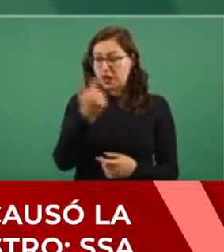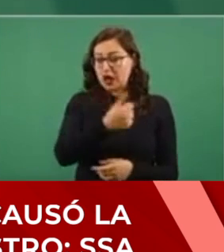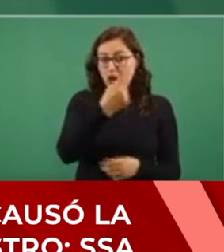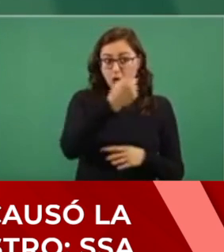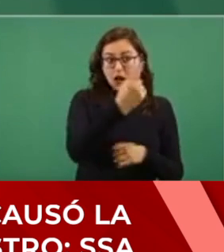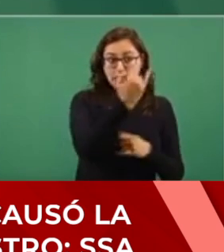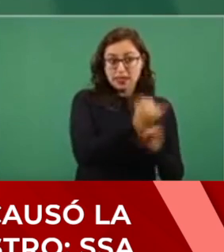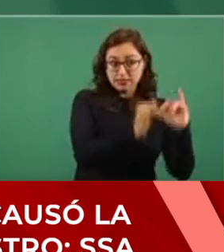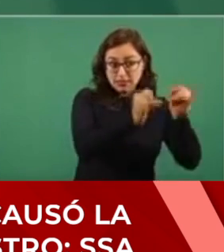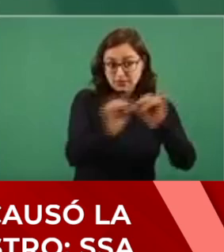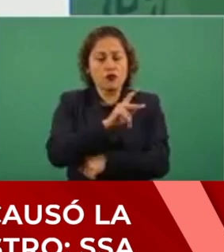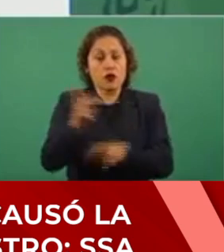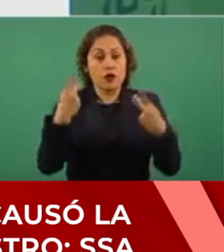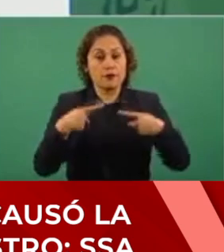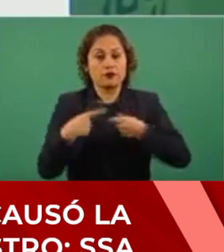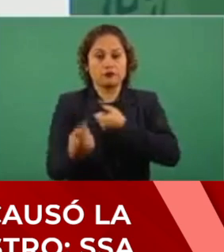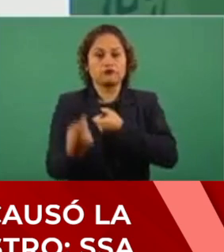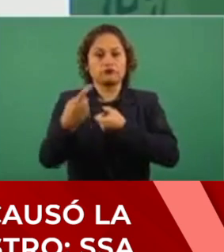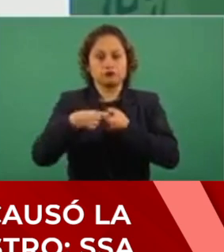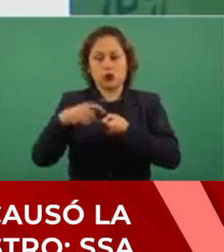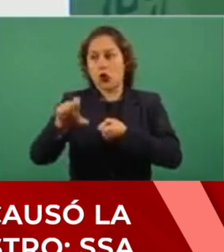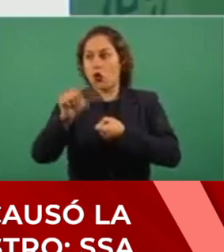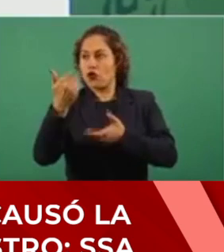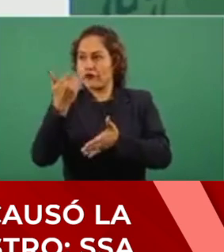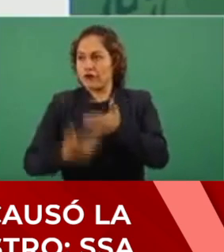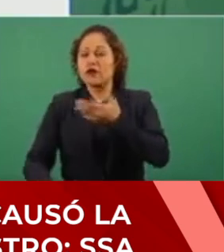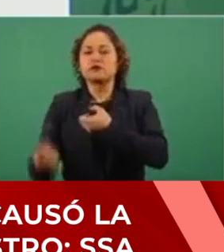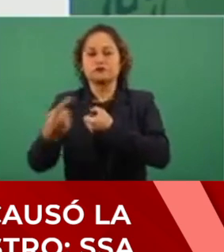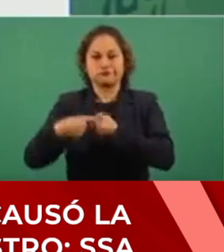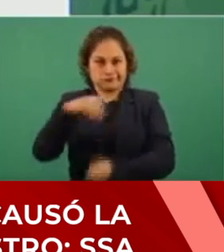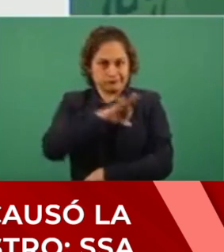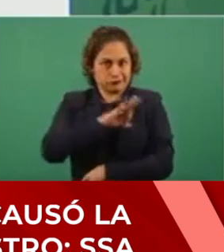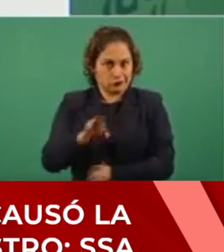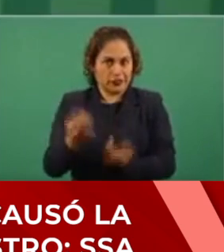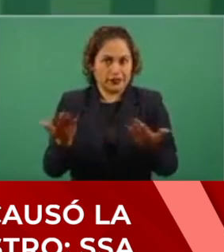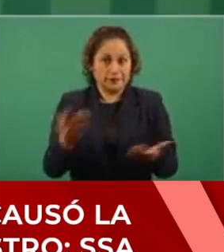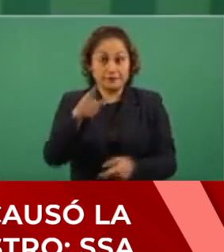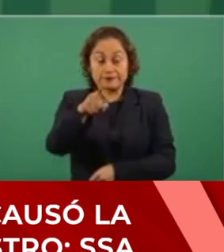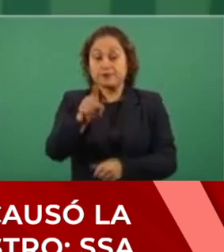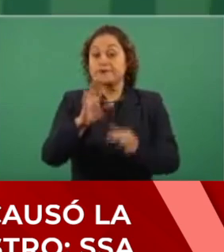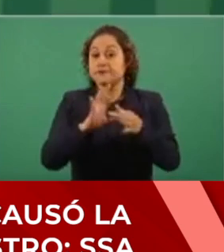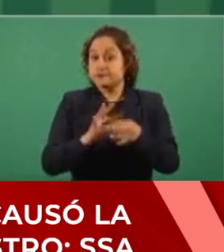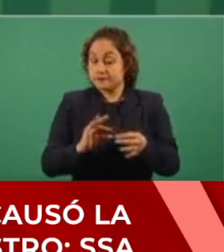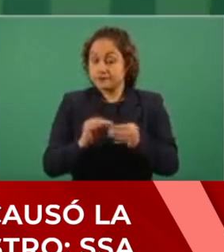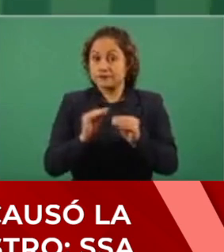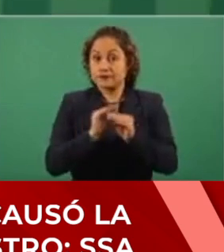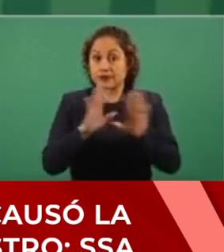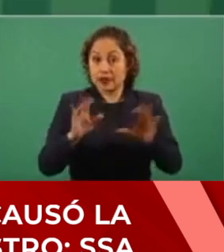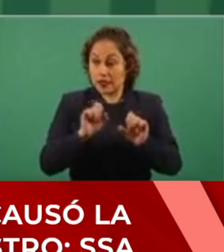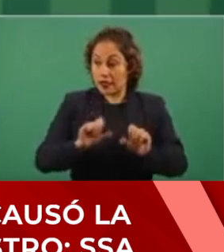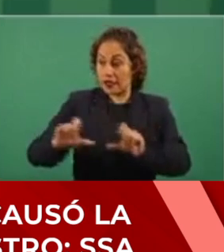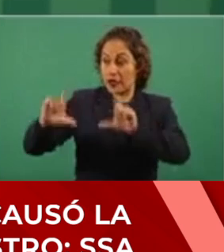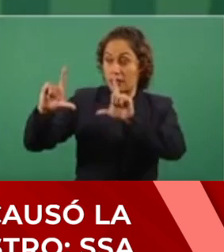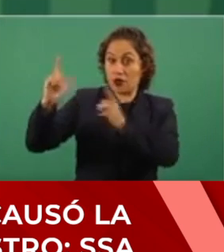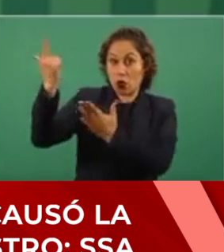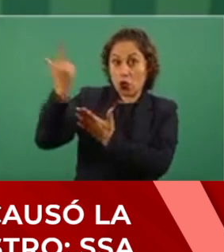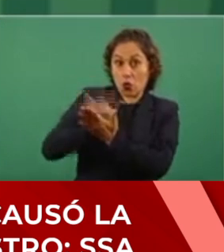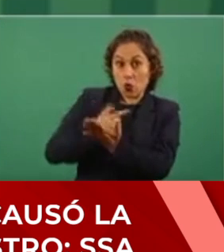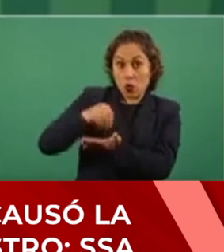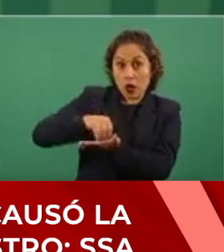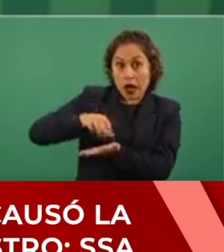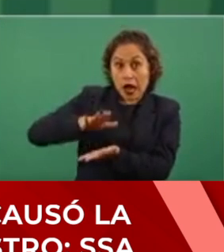convive con las personas vacunadas. Y debe quedar claro, el orden de registro en la plataforma no es el orden de